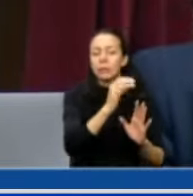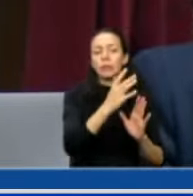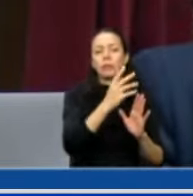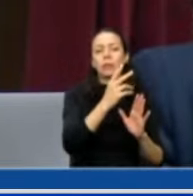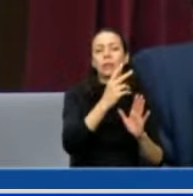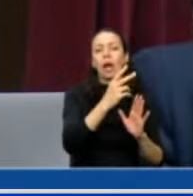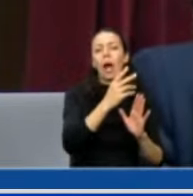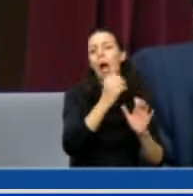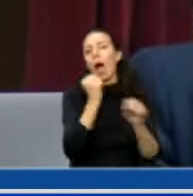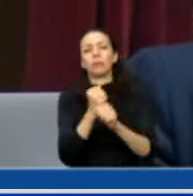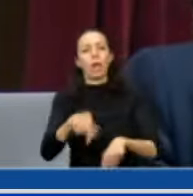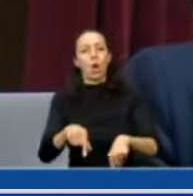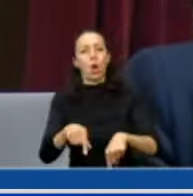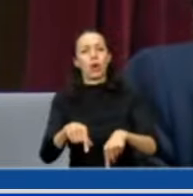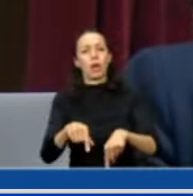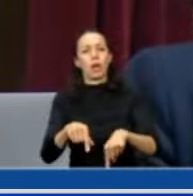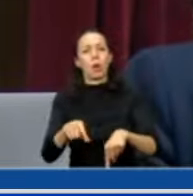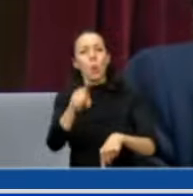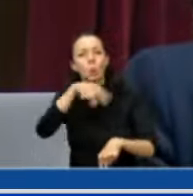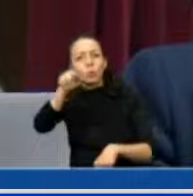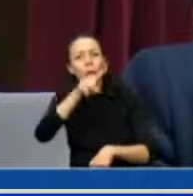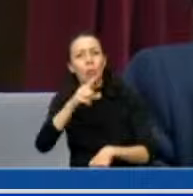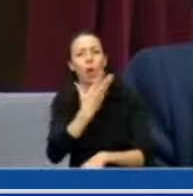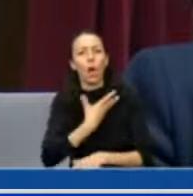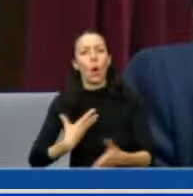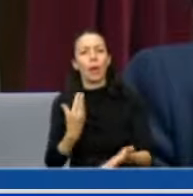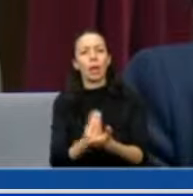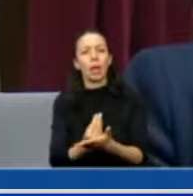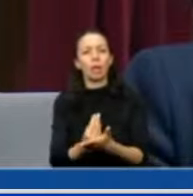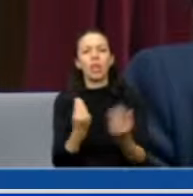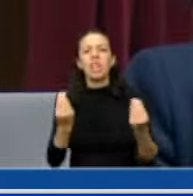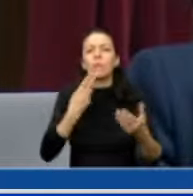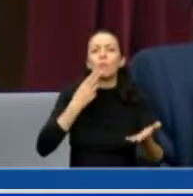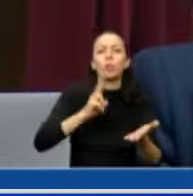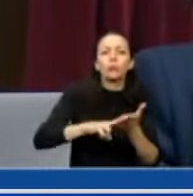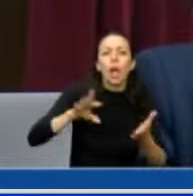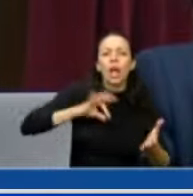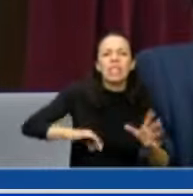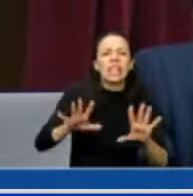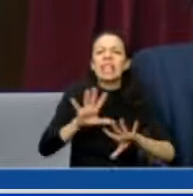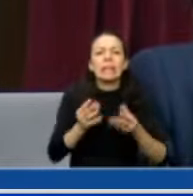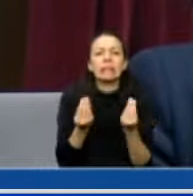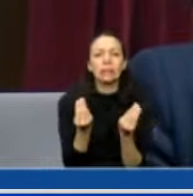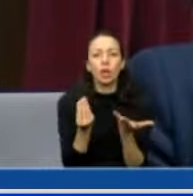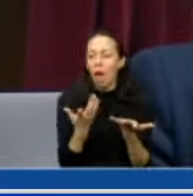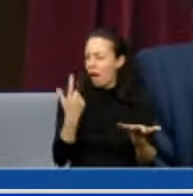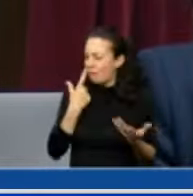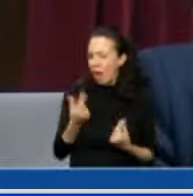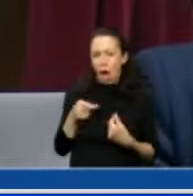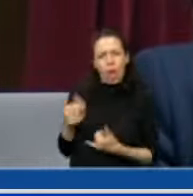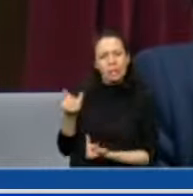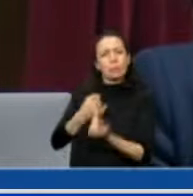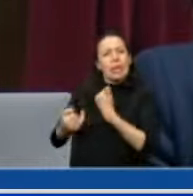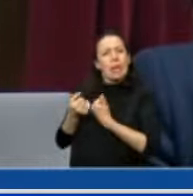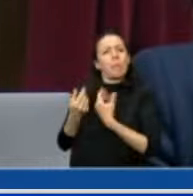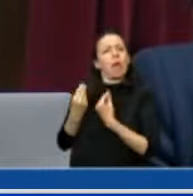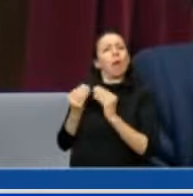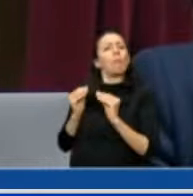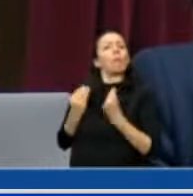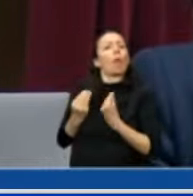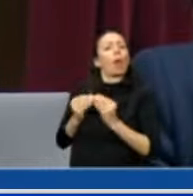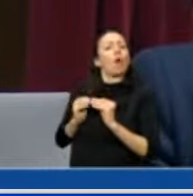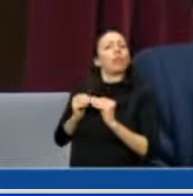tiene que dar las condiciones para que venga a invertir la gente, y no para con ese criterio que se tenía antes,